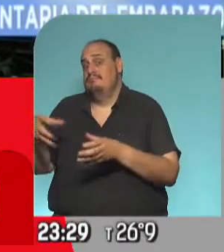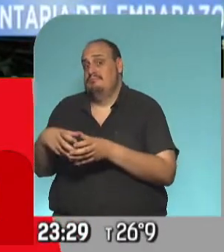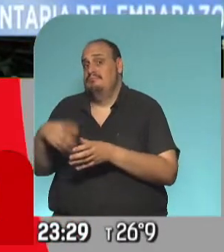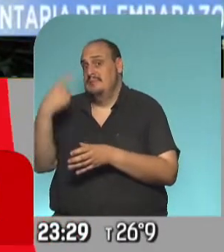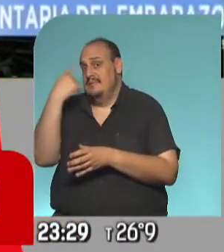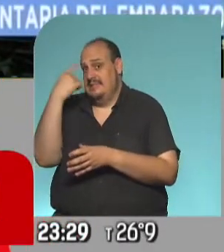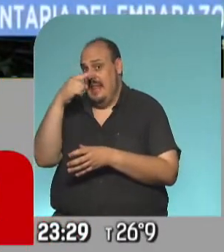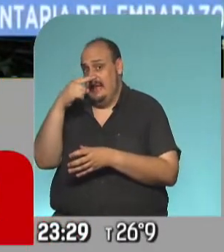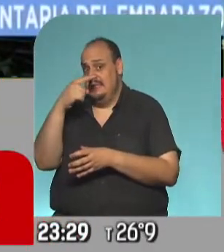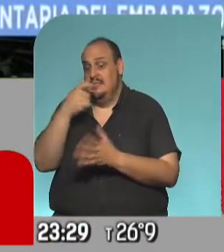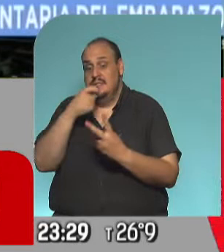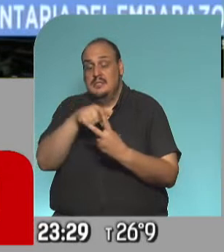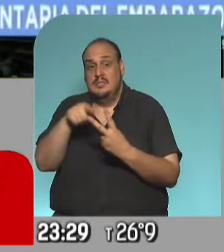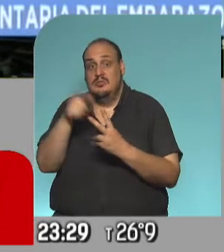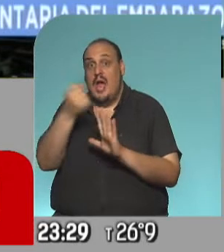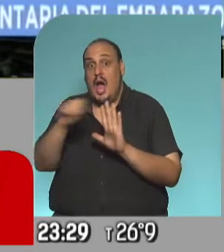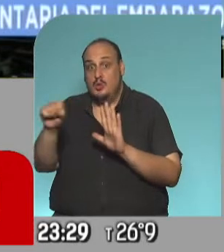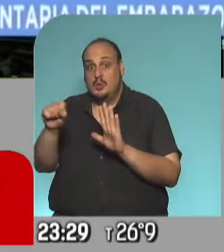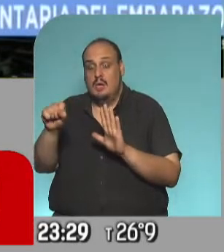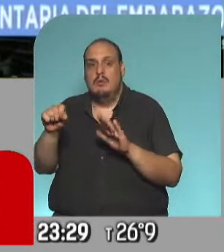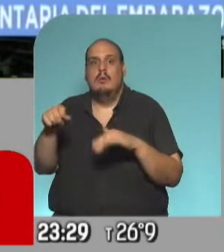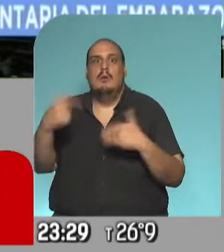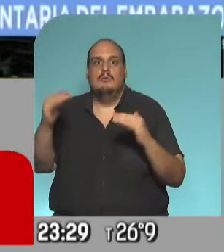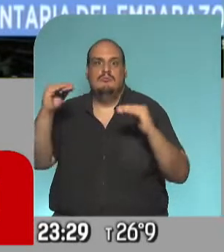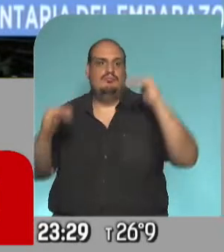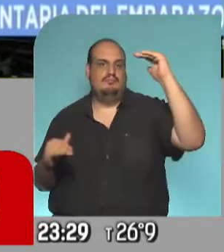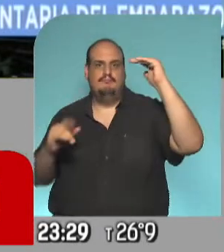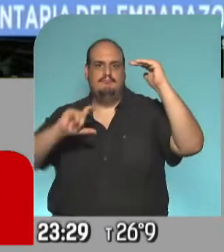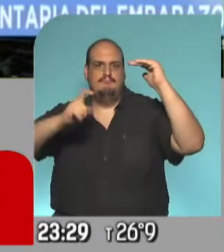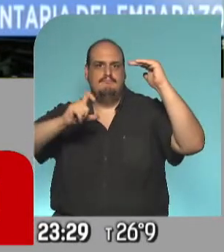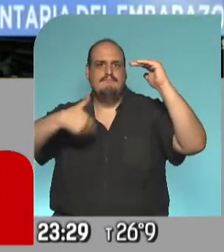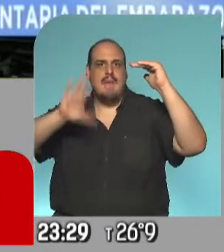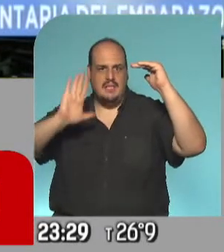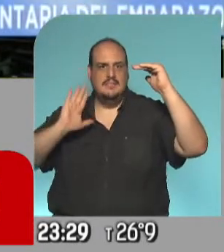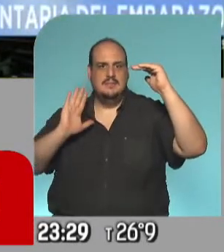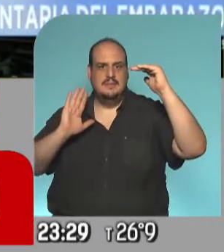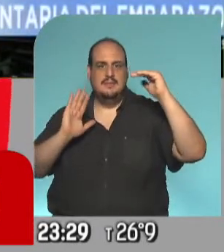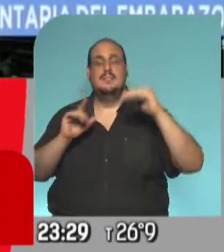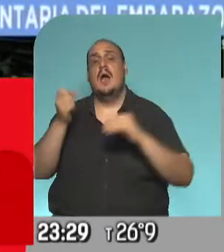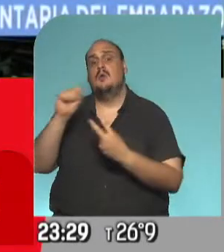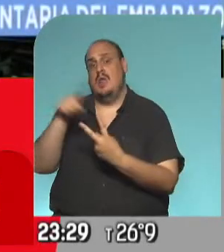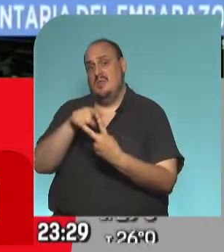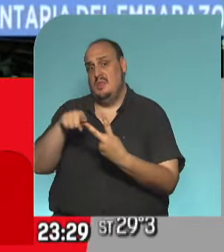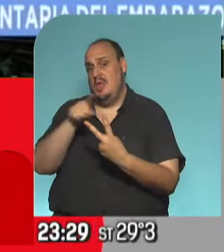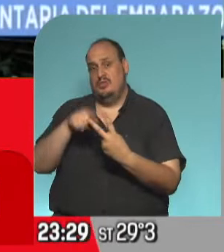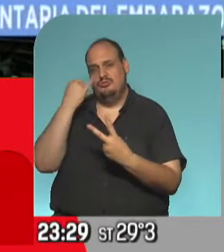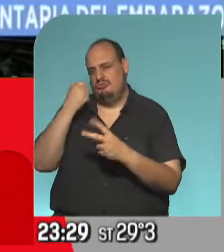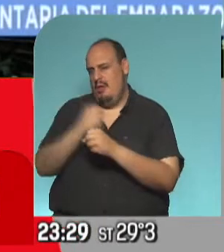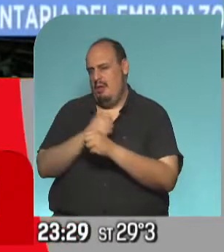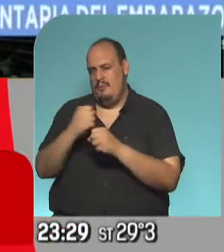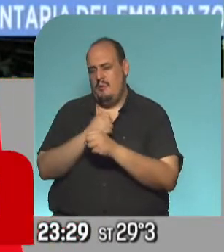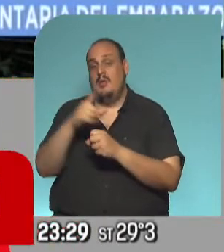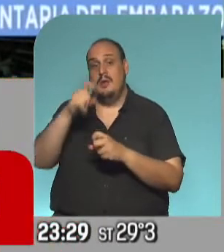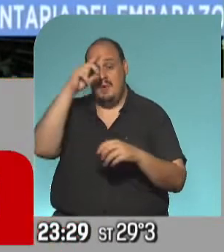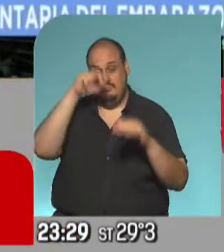diferencia, si son ausentes, podría ser mayor aún de la que veníamos previendo. Recordemos que ausentes hay 2 personas concretas, confirmadas, que tienen que ver con